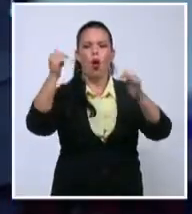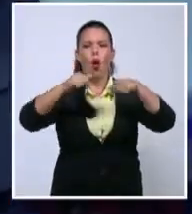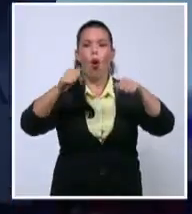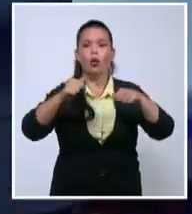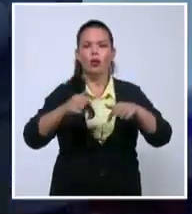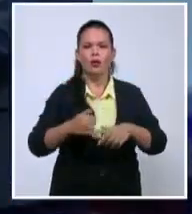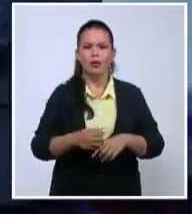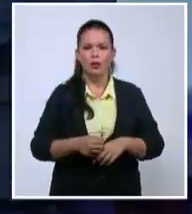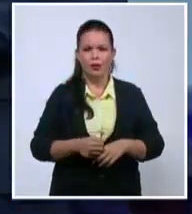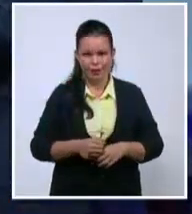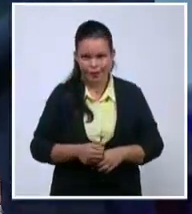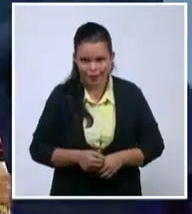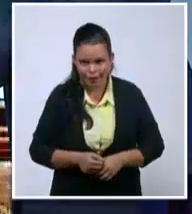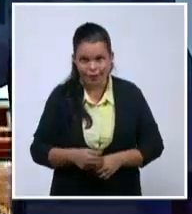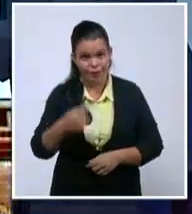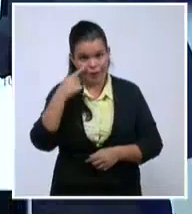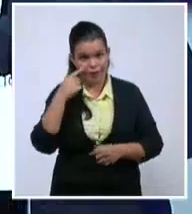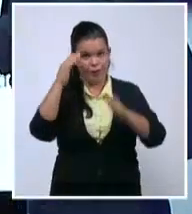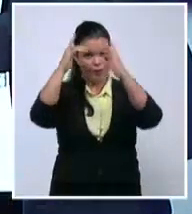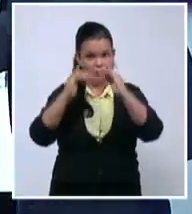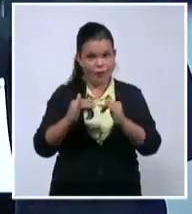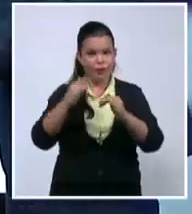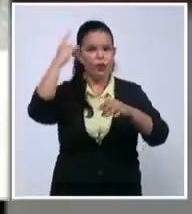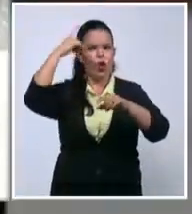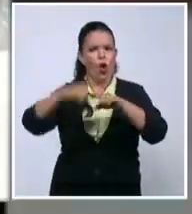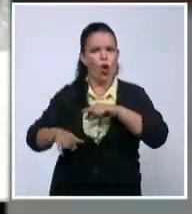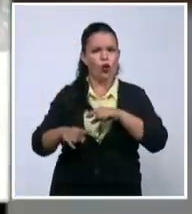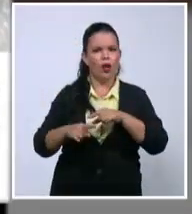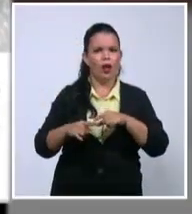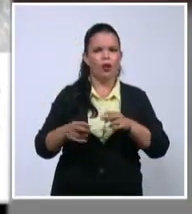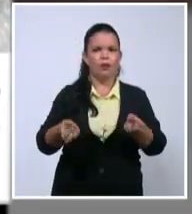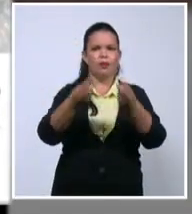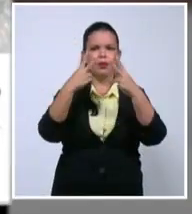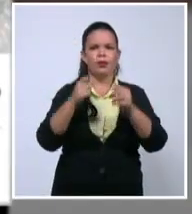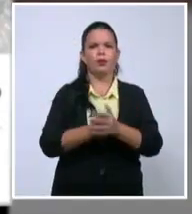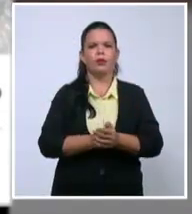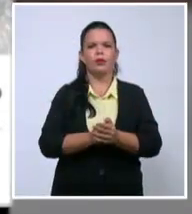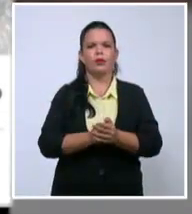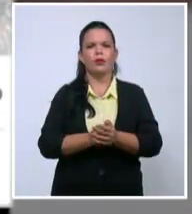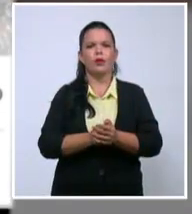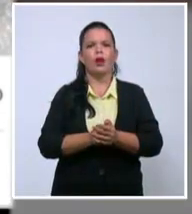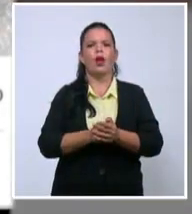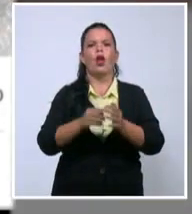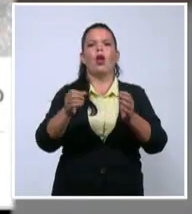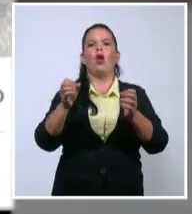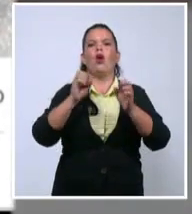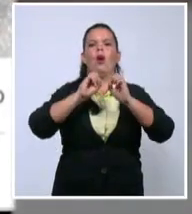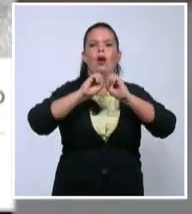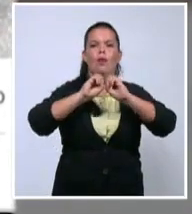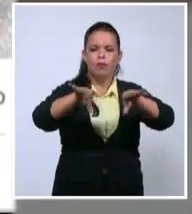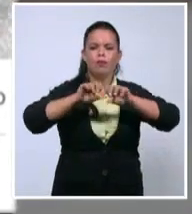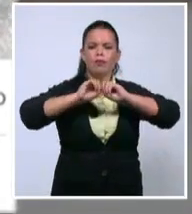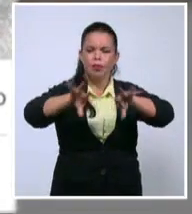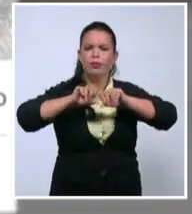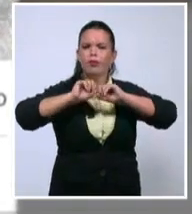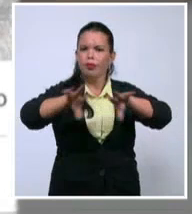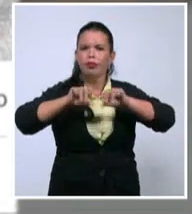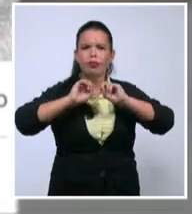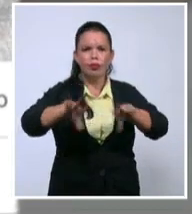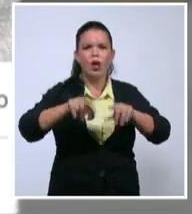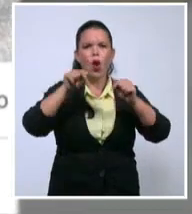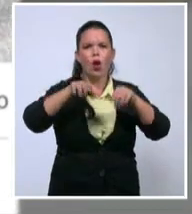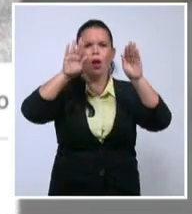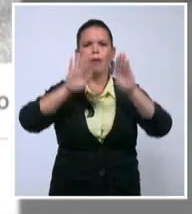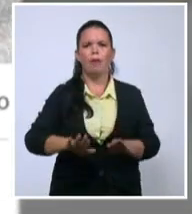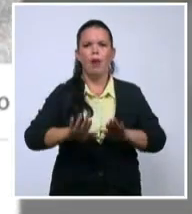hoy. Vamos a ver otra publicación de ella. Ketty Méndez, hablando de ese paro, compartan, compartan, compartan. Parón general, hoy, 14